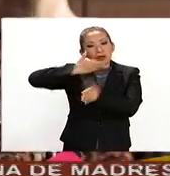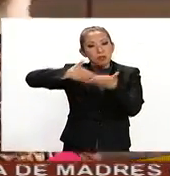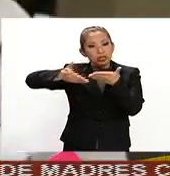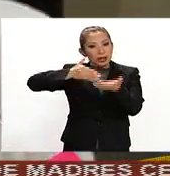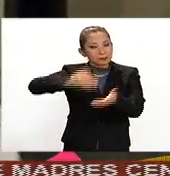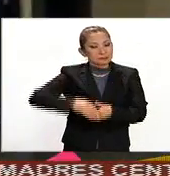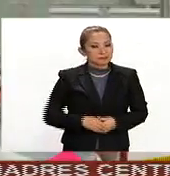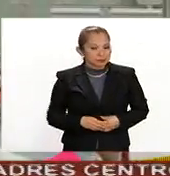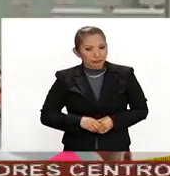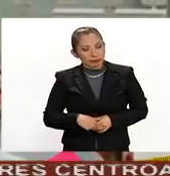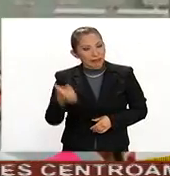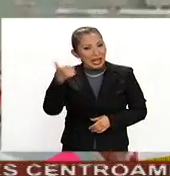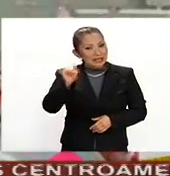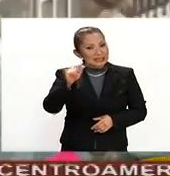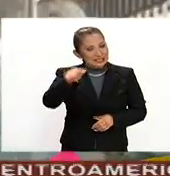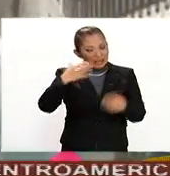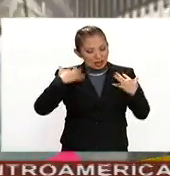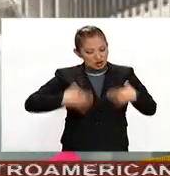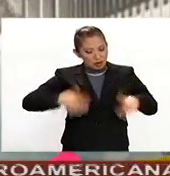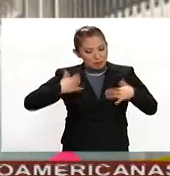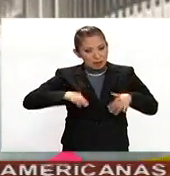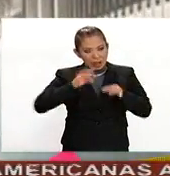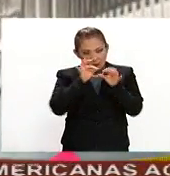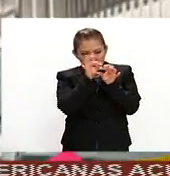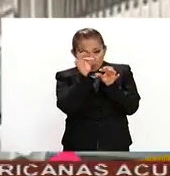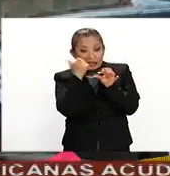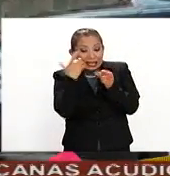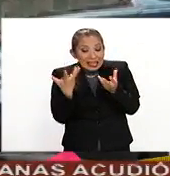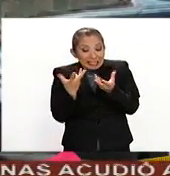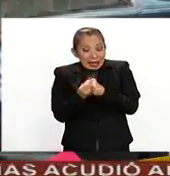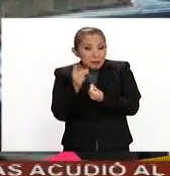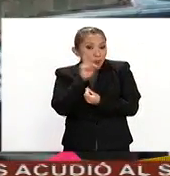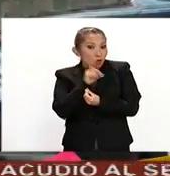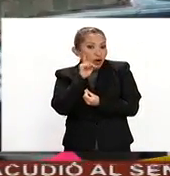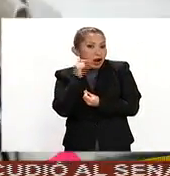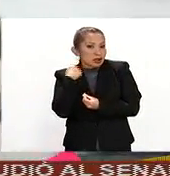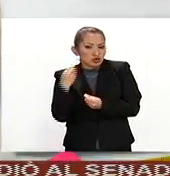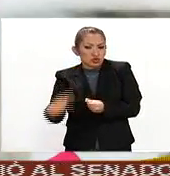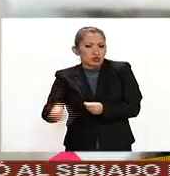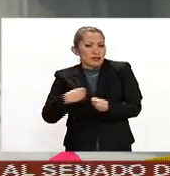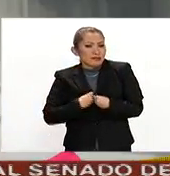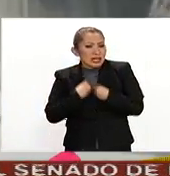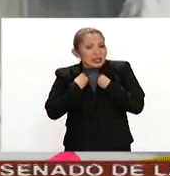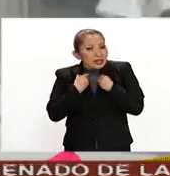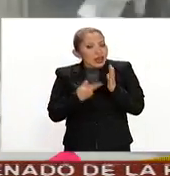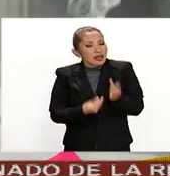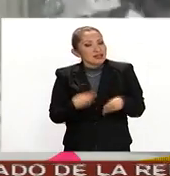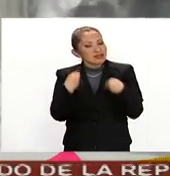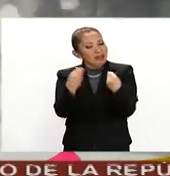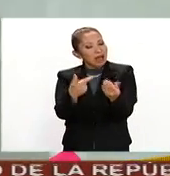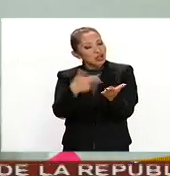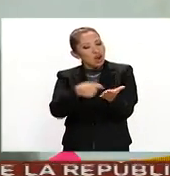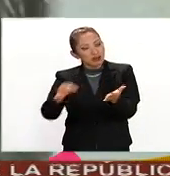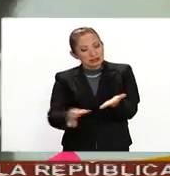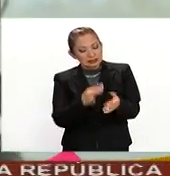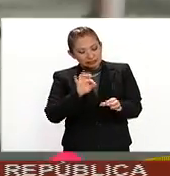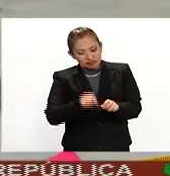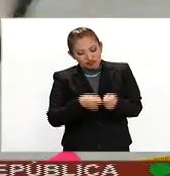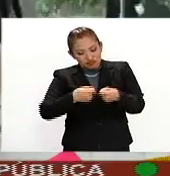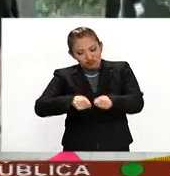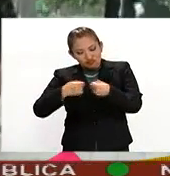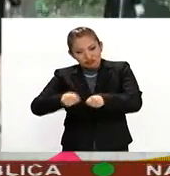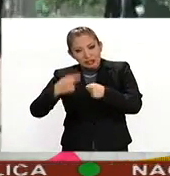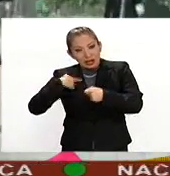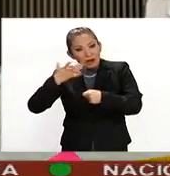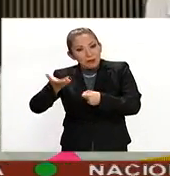modernidad. Así, estas prendas de punto buscan acompañar a las mujeres durante su vida y brindarles a través del tejido el calor de un